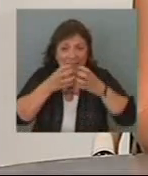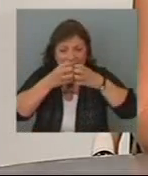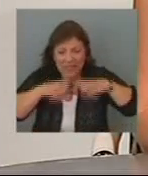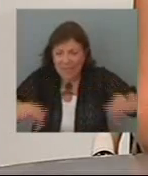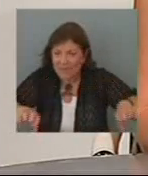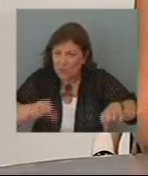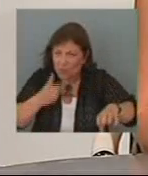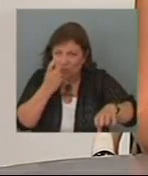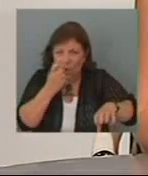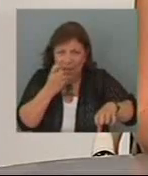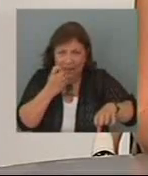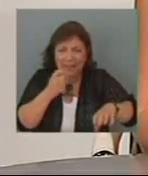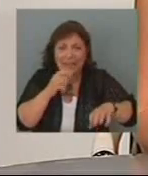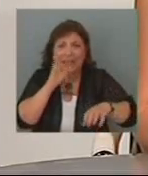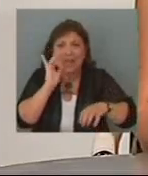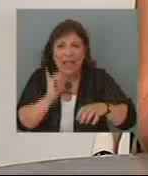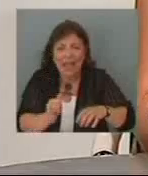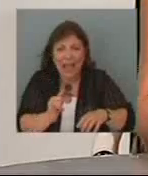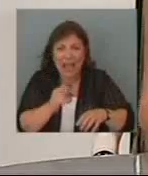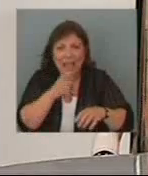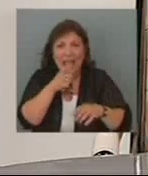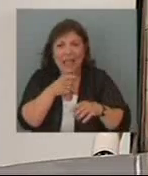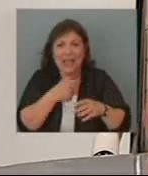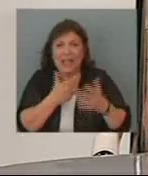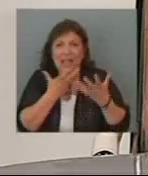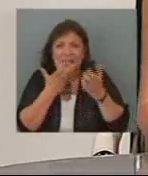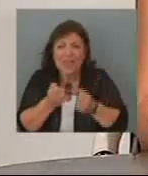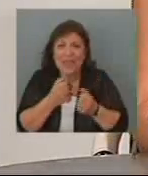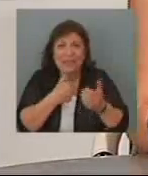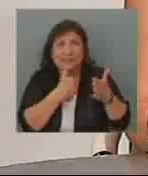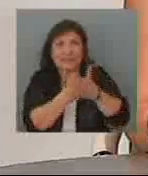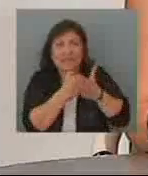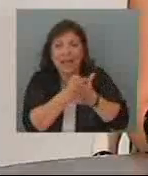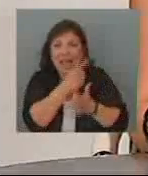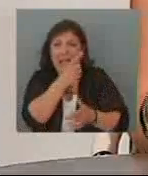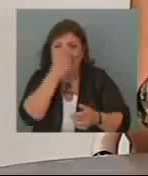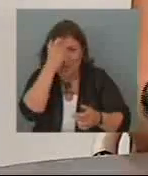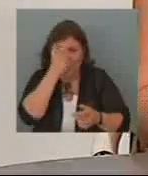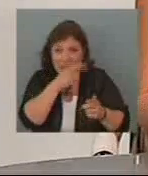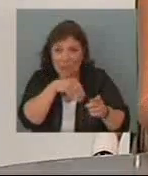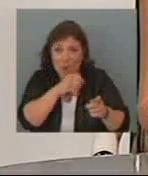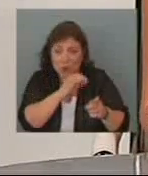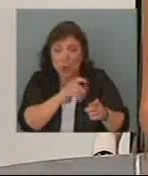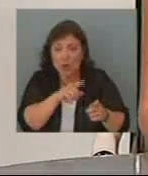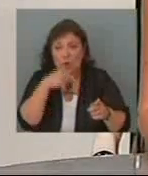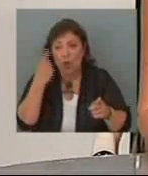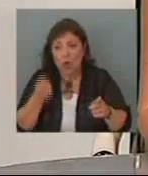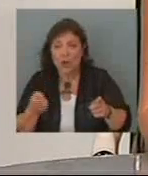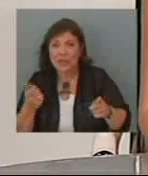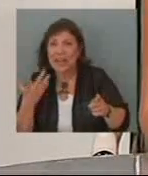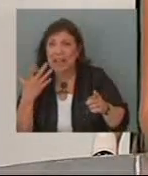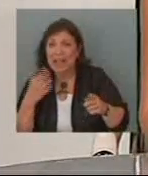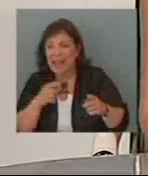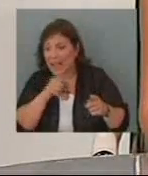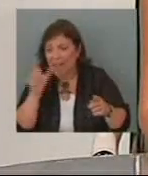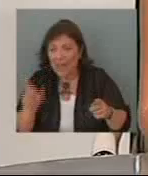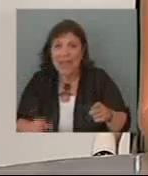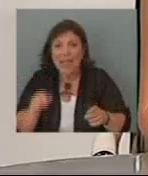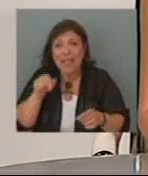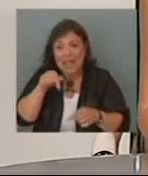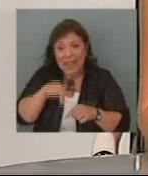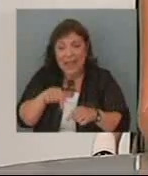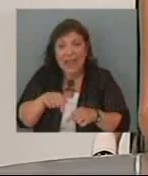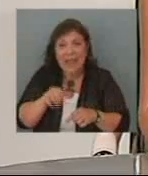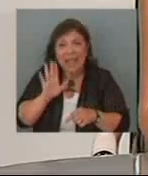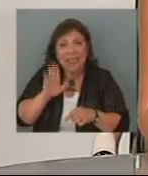profunda entre aquellos que defienden la cercanía a Moscú y aquellos que quieren voltear hoy al gobierno de Yanukovych